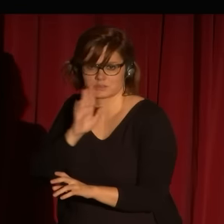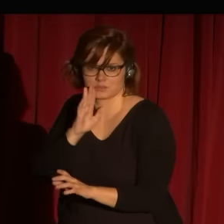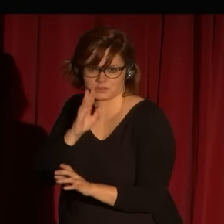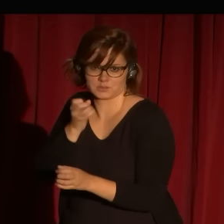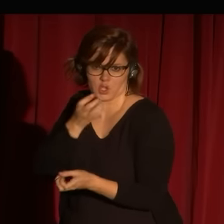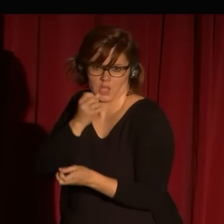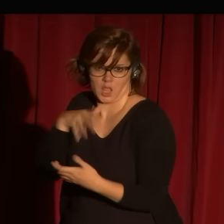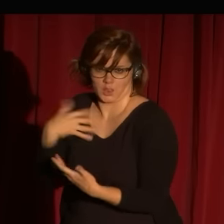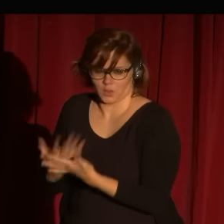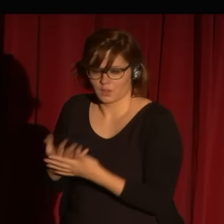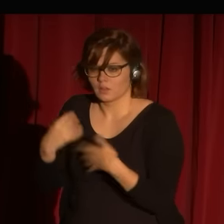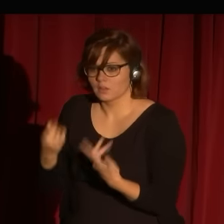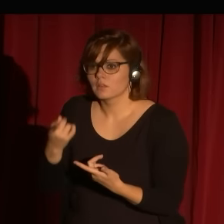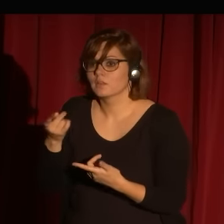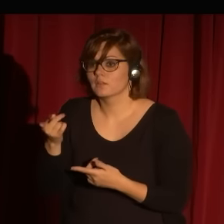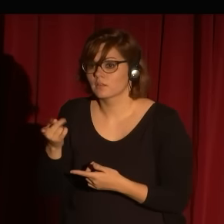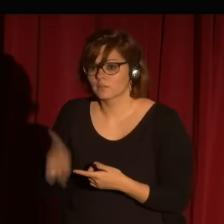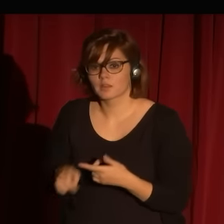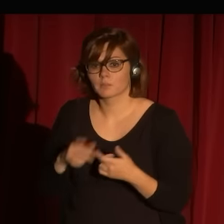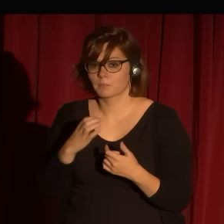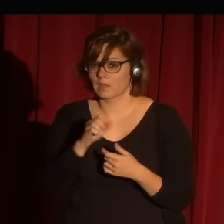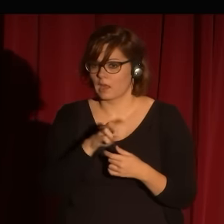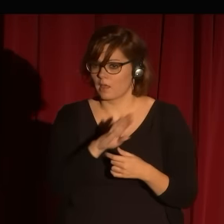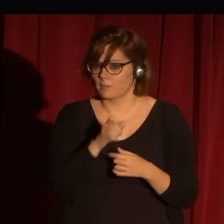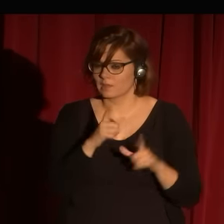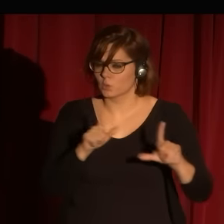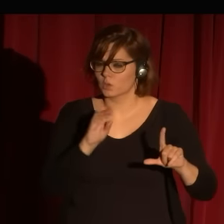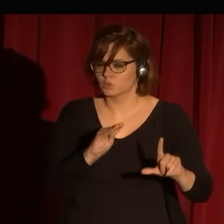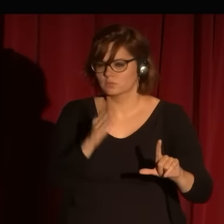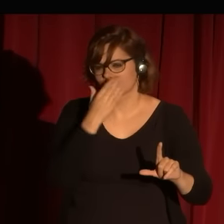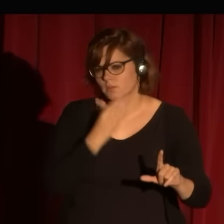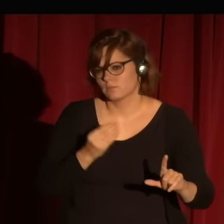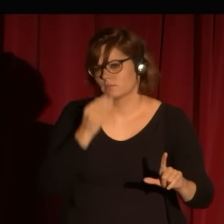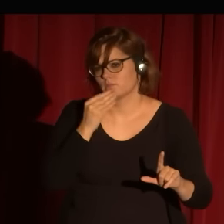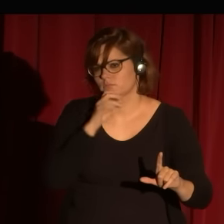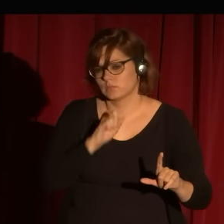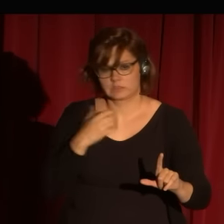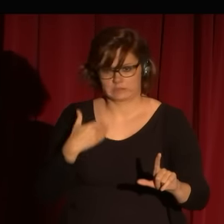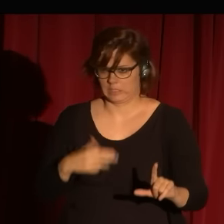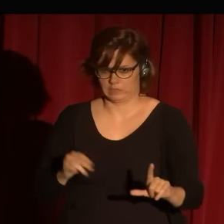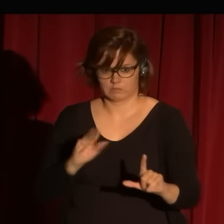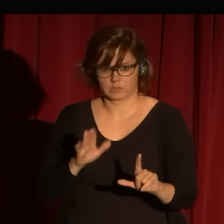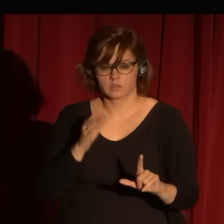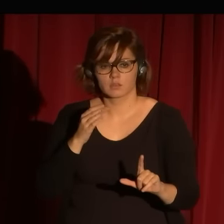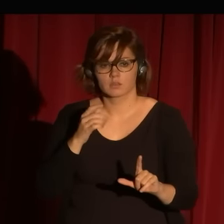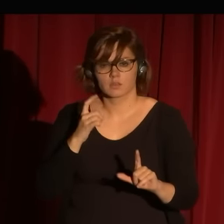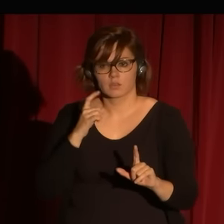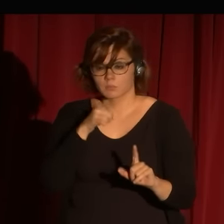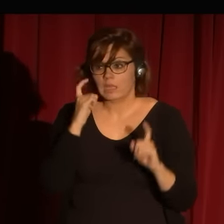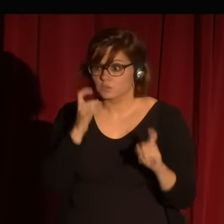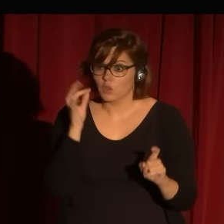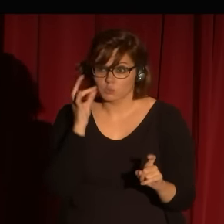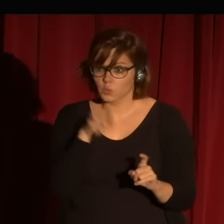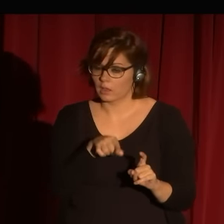contando y son más que eso también los cuadros de Clara Peter son cuadros muy hermosos y es muy bonito y con esto termino pero los esfuerzos que hace